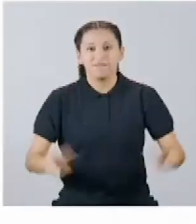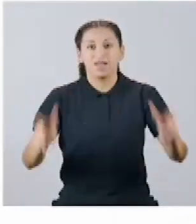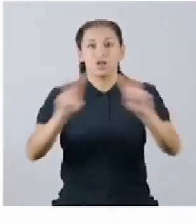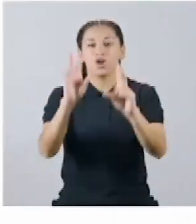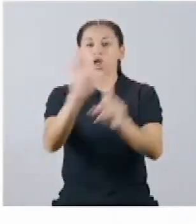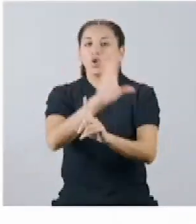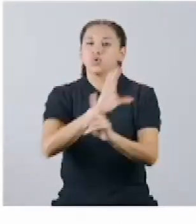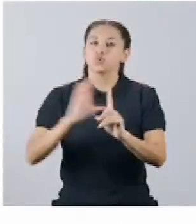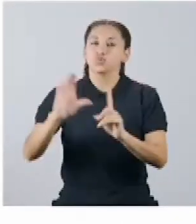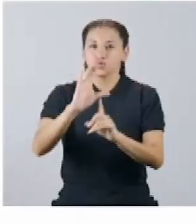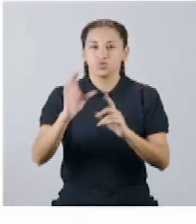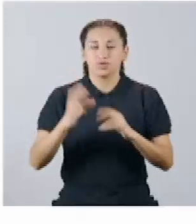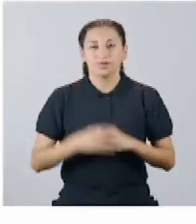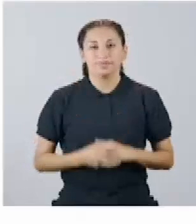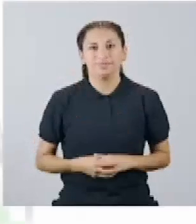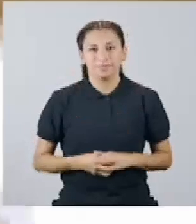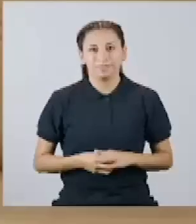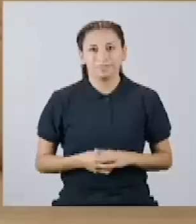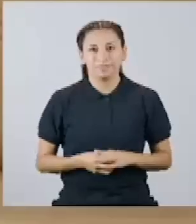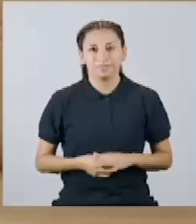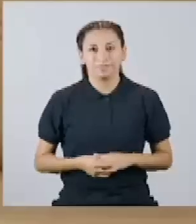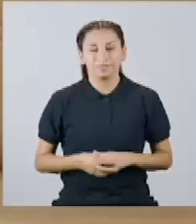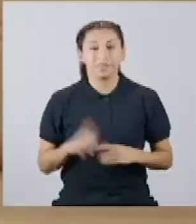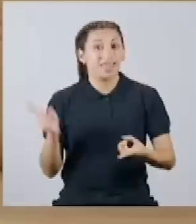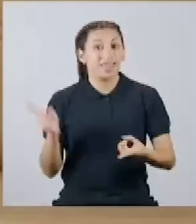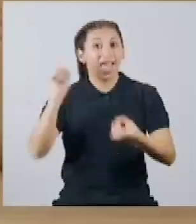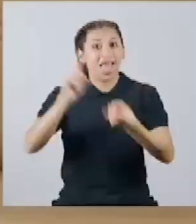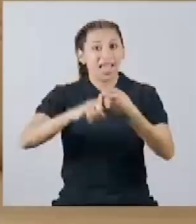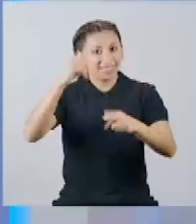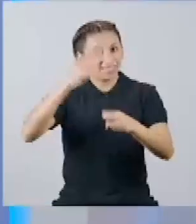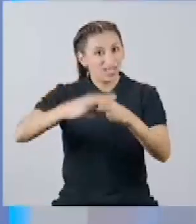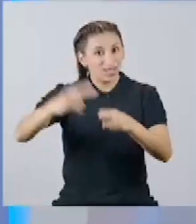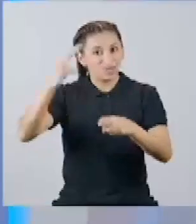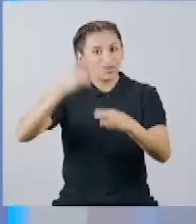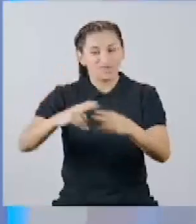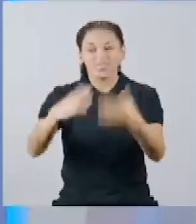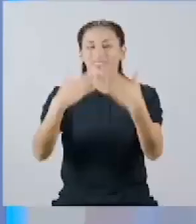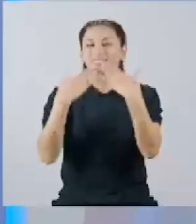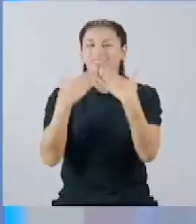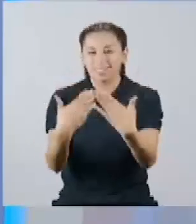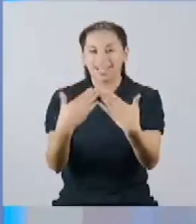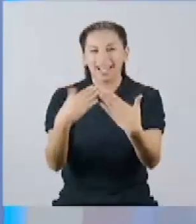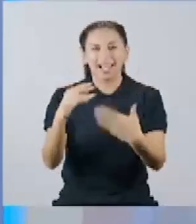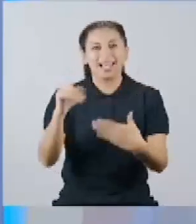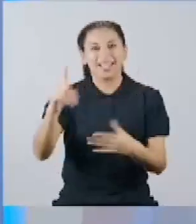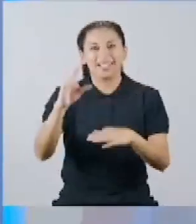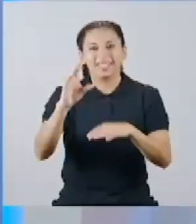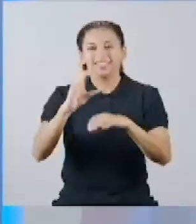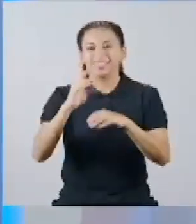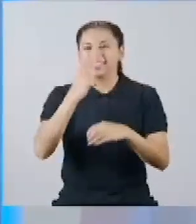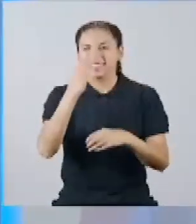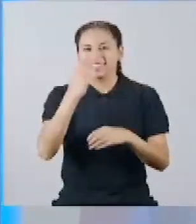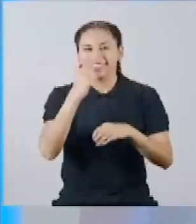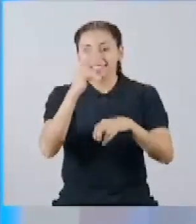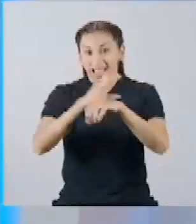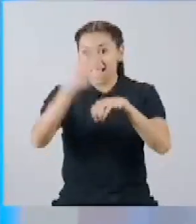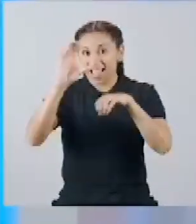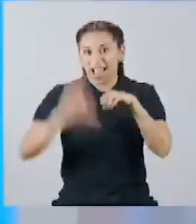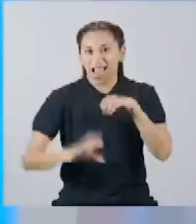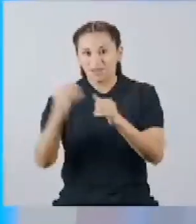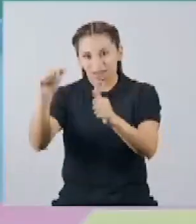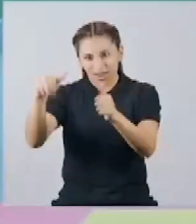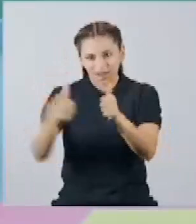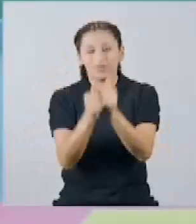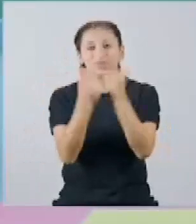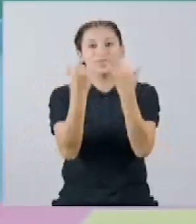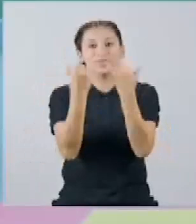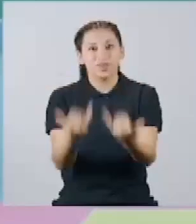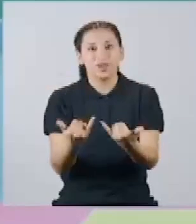cultura. ¡Hasta pronto! Gracias, Segundo, por acompañarnos el día de hoy.